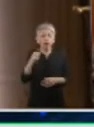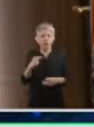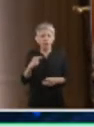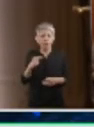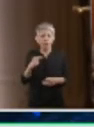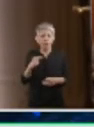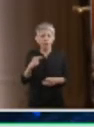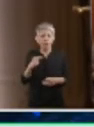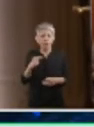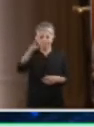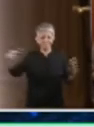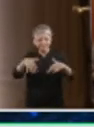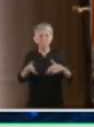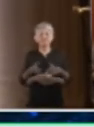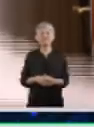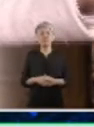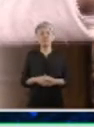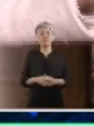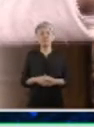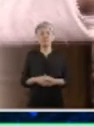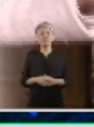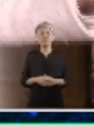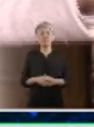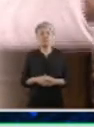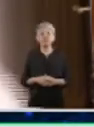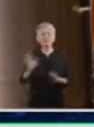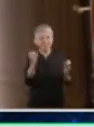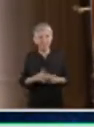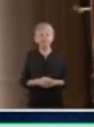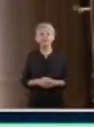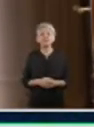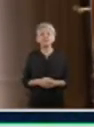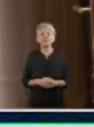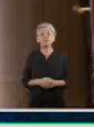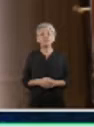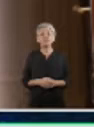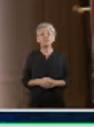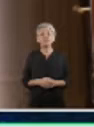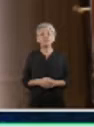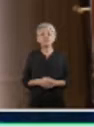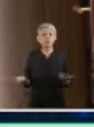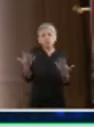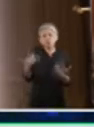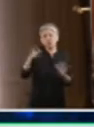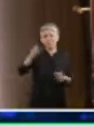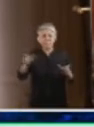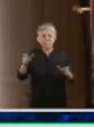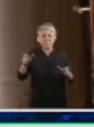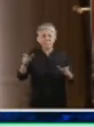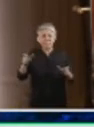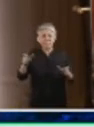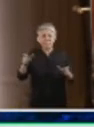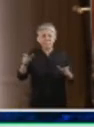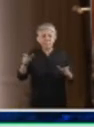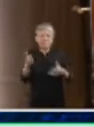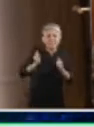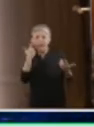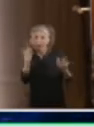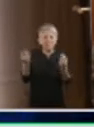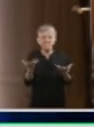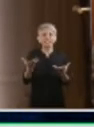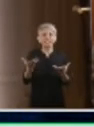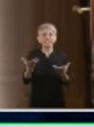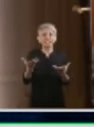de todos los integrantes, desde el albertismo, o sea, el presidente de la Nación, pasando por el kirchnerismo,